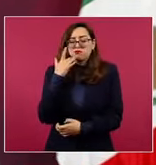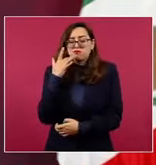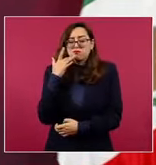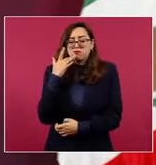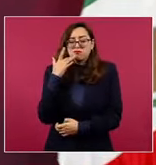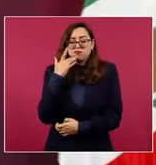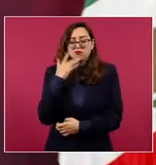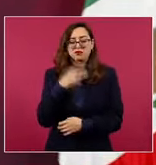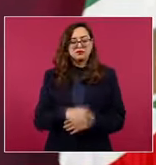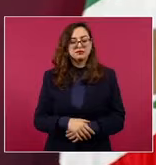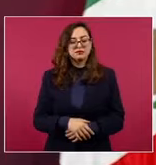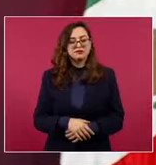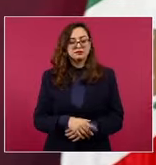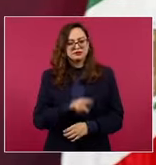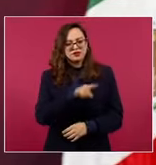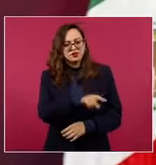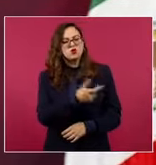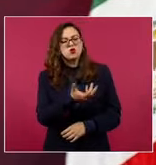se les olvida todo.